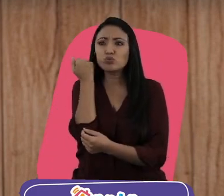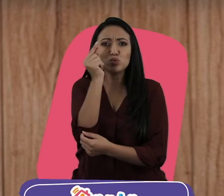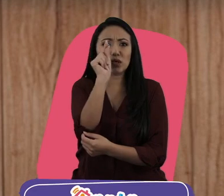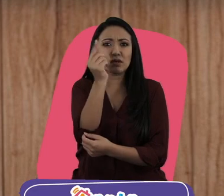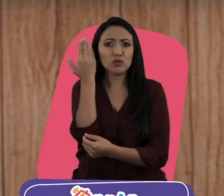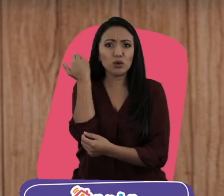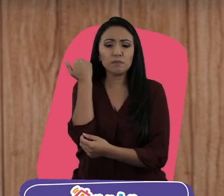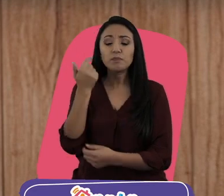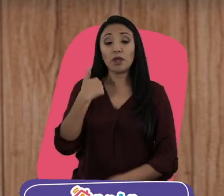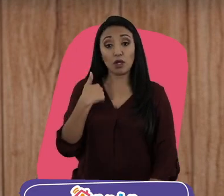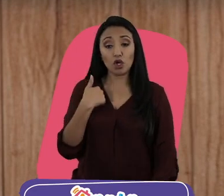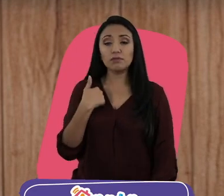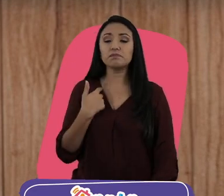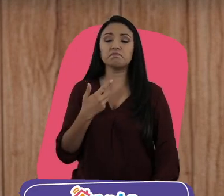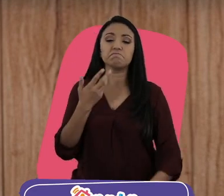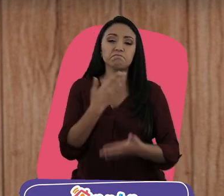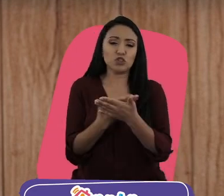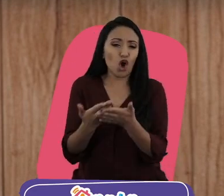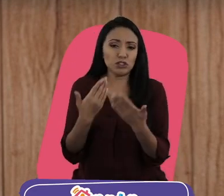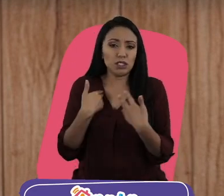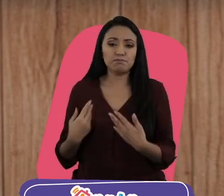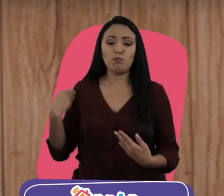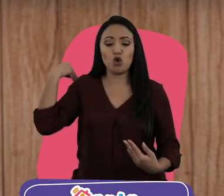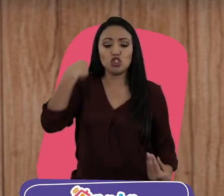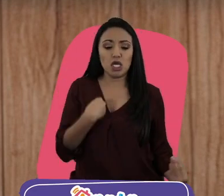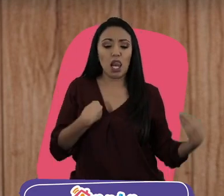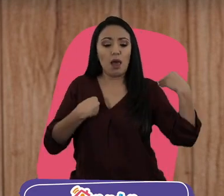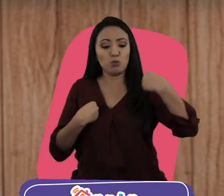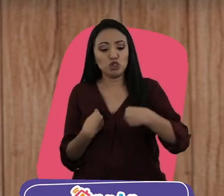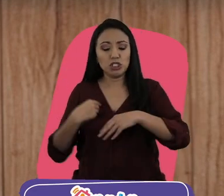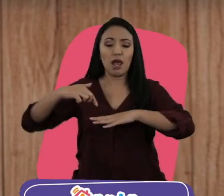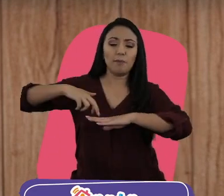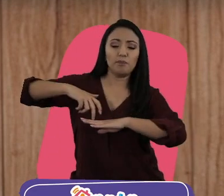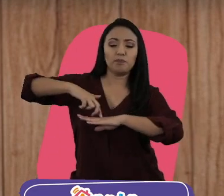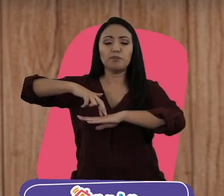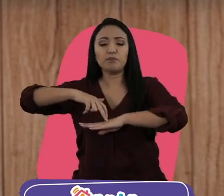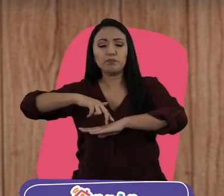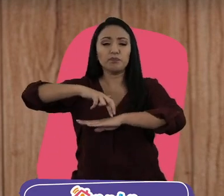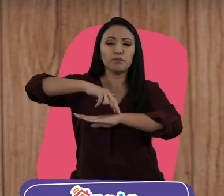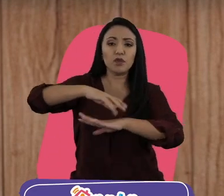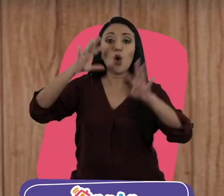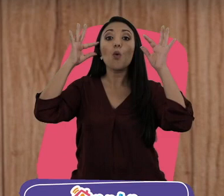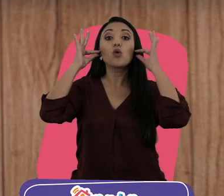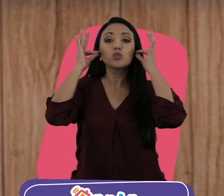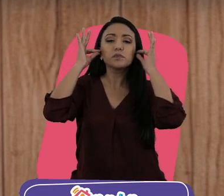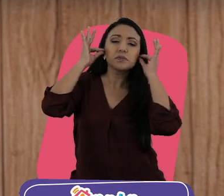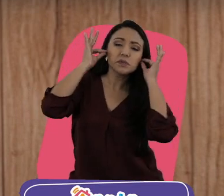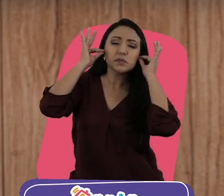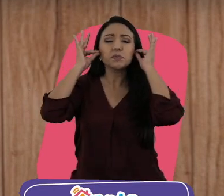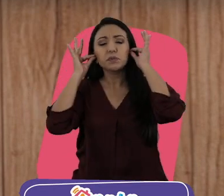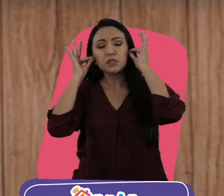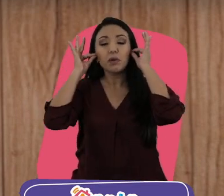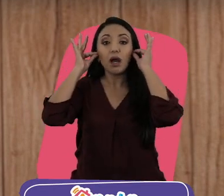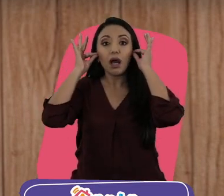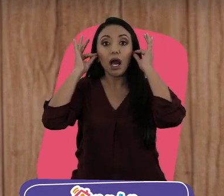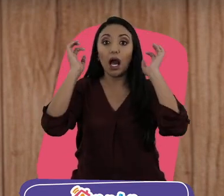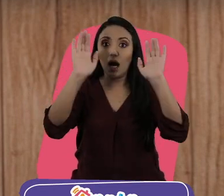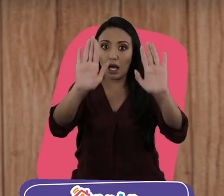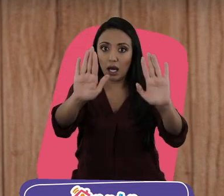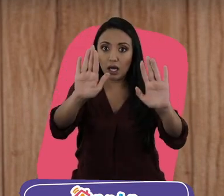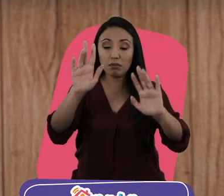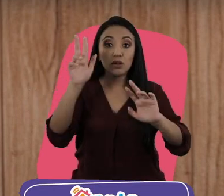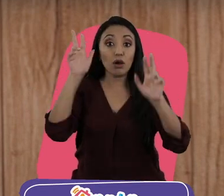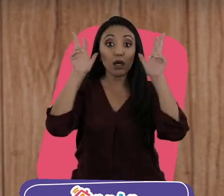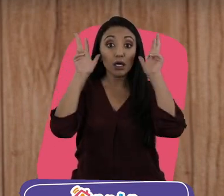una persona muy cerca mío. Y recuerden, por el tema del COVID y el distanciamiento y demás, yo me di cuenta de este señor que estaba muy